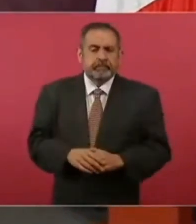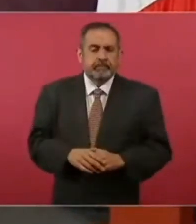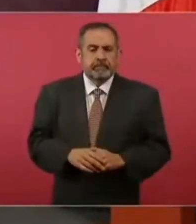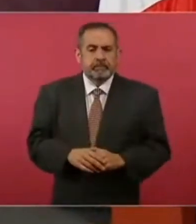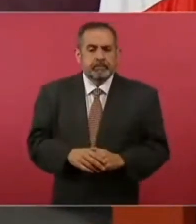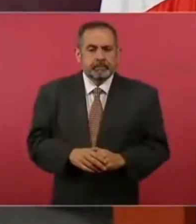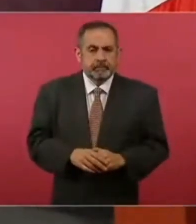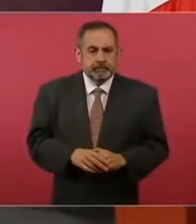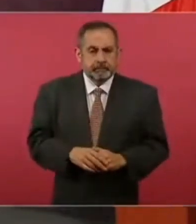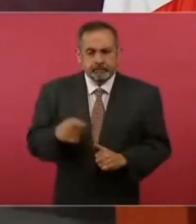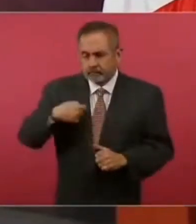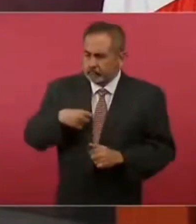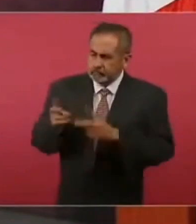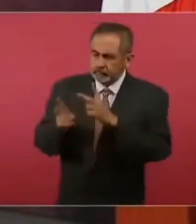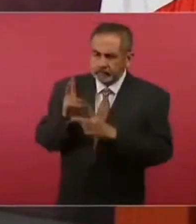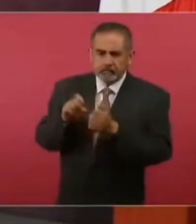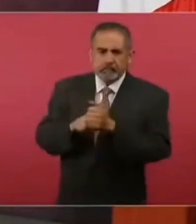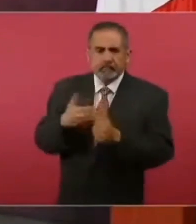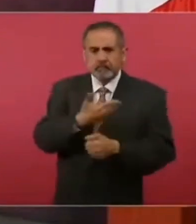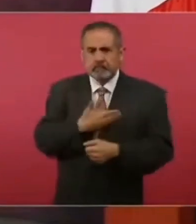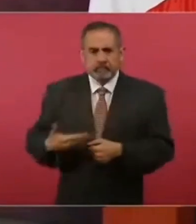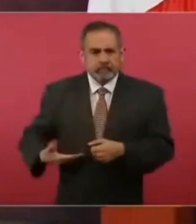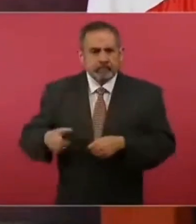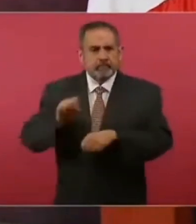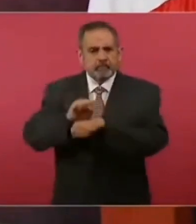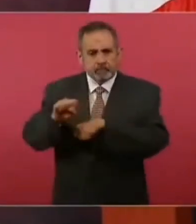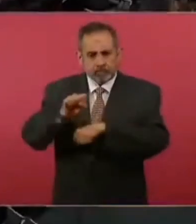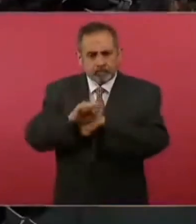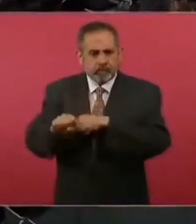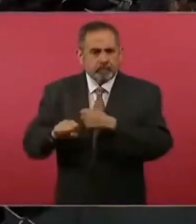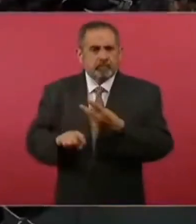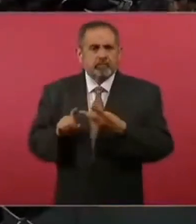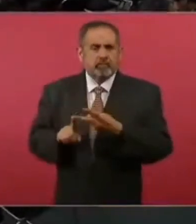Hemos platicado con el presidente de El Salvador,